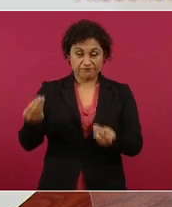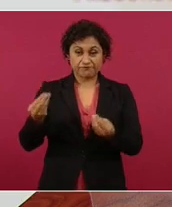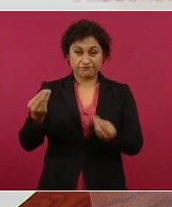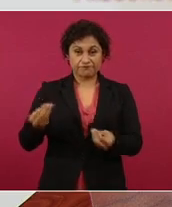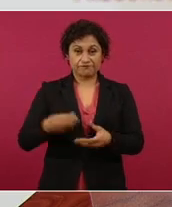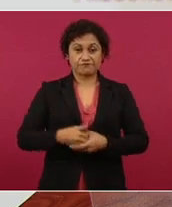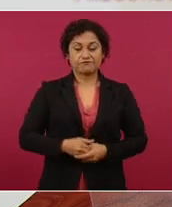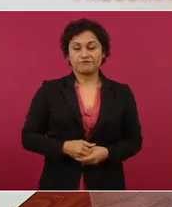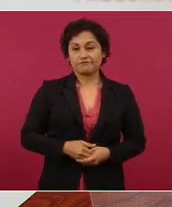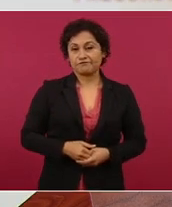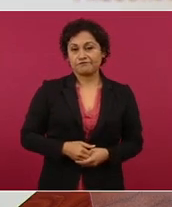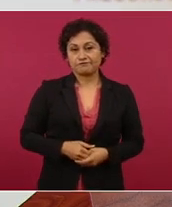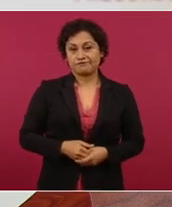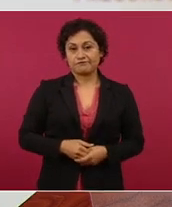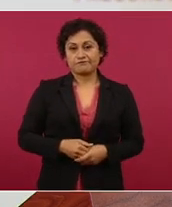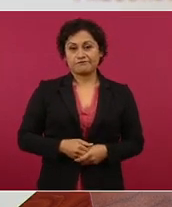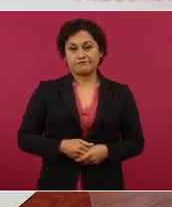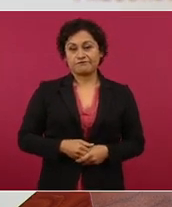los